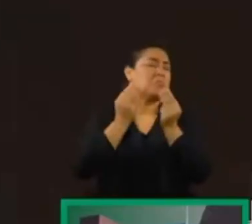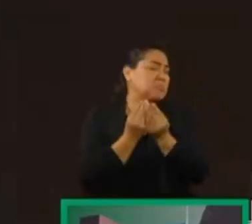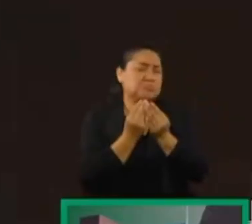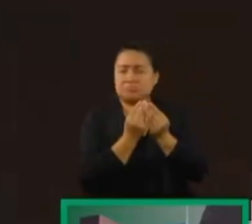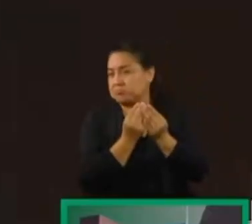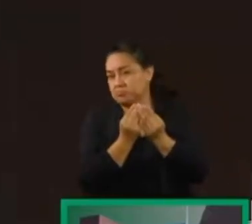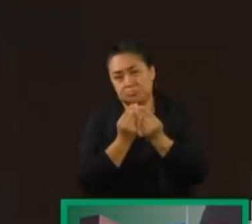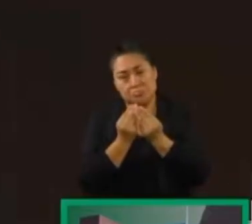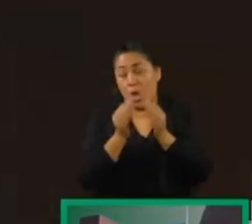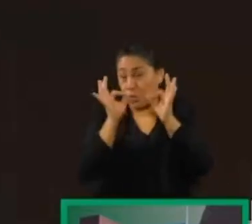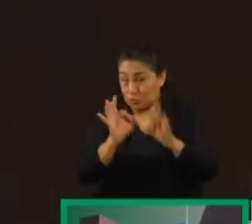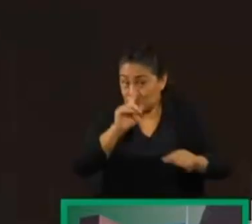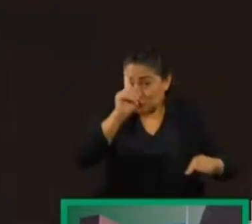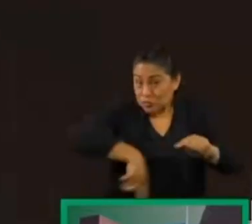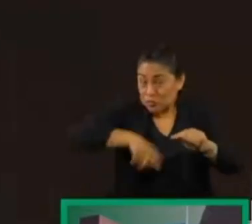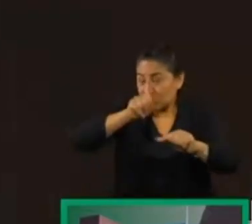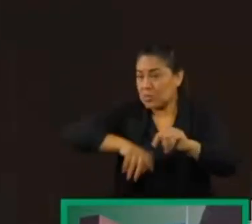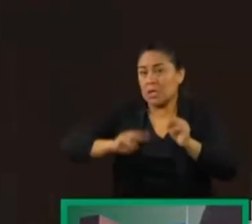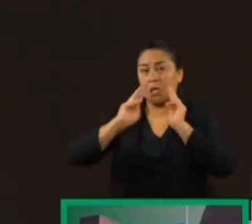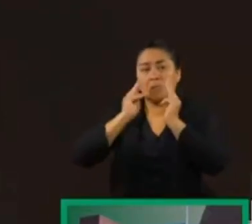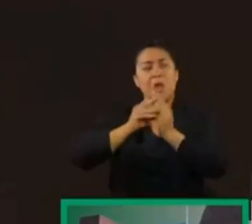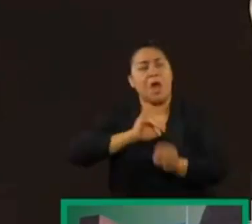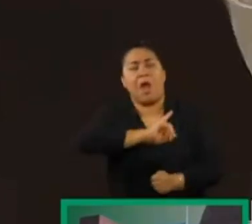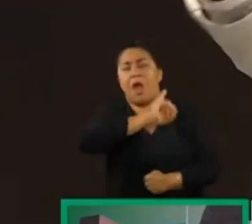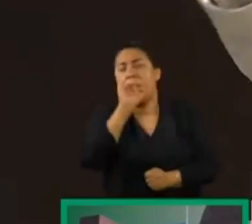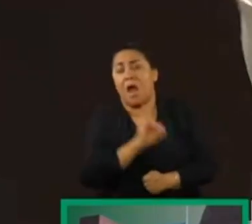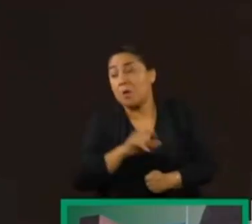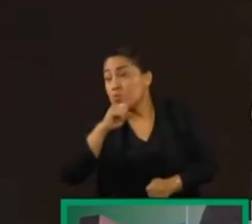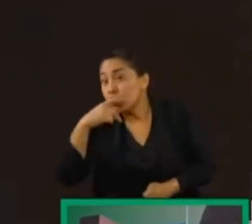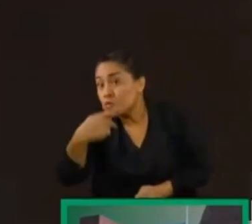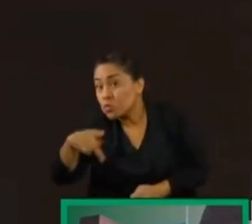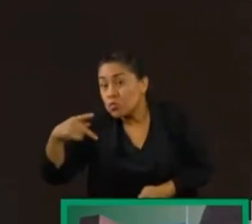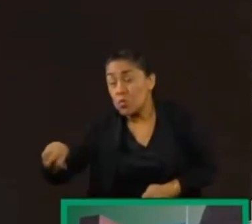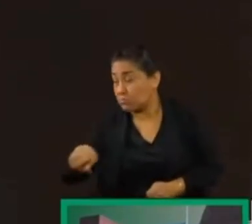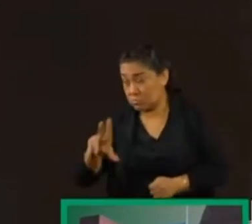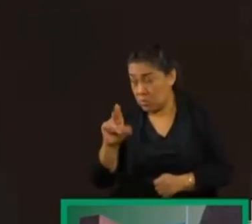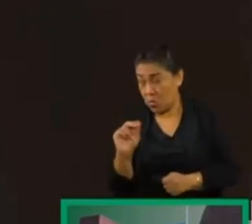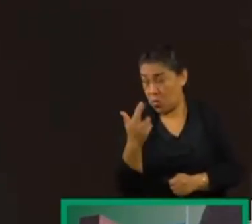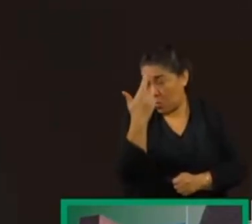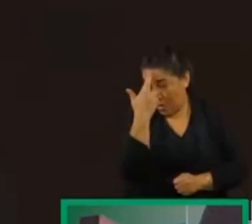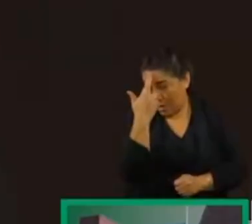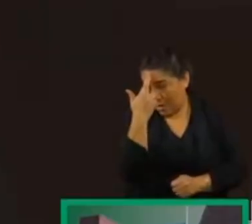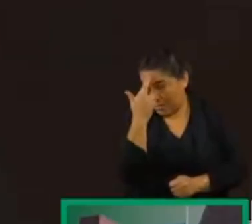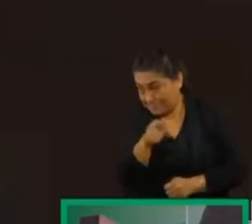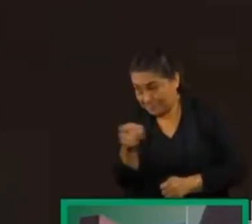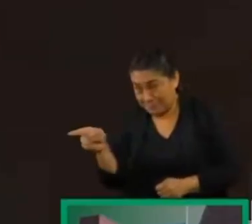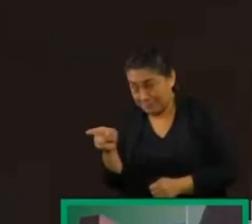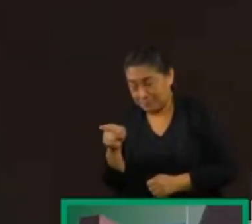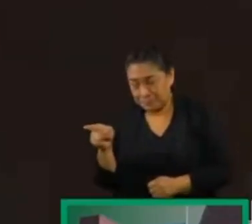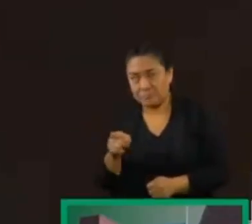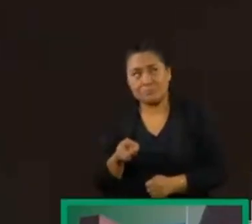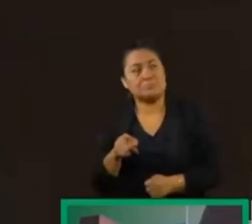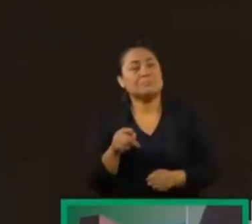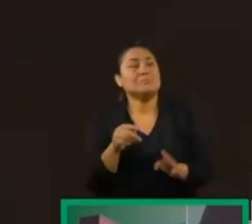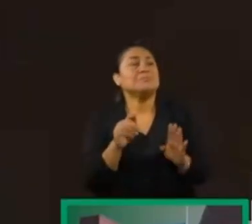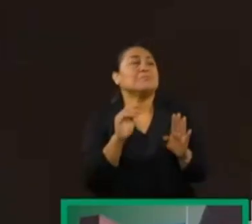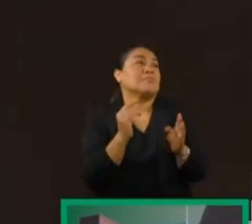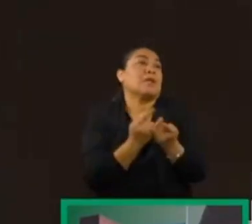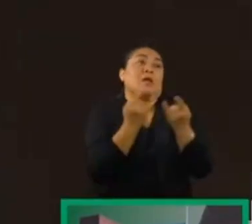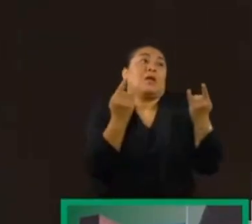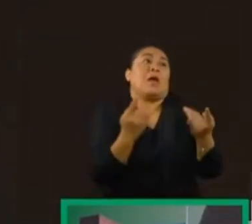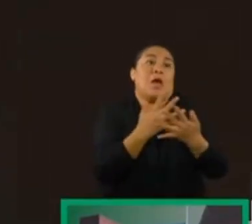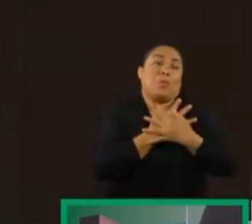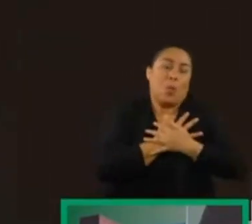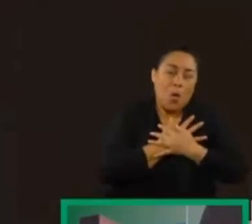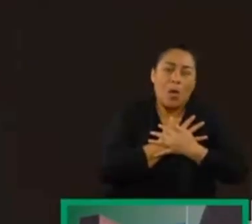nunca hubo una lucha contra este? ¿Ustedes no recuerdan que para las telenovelas